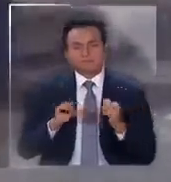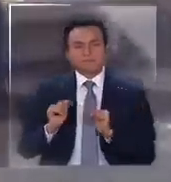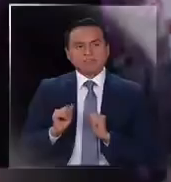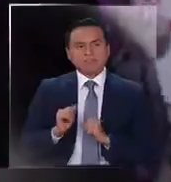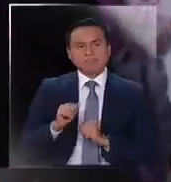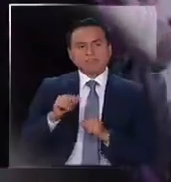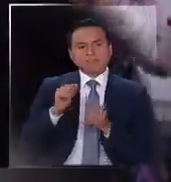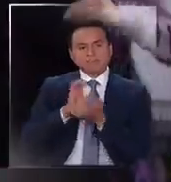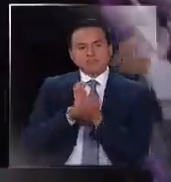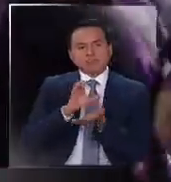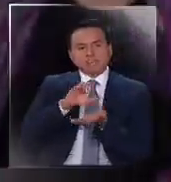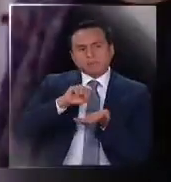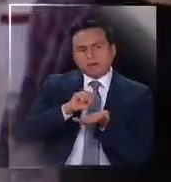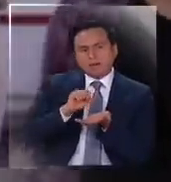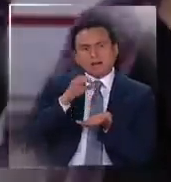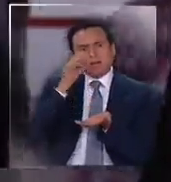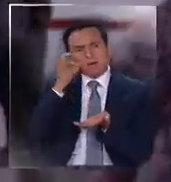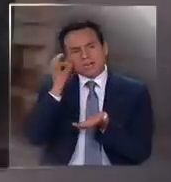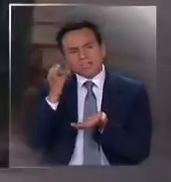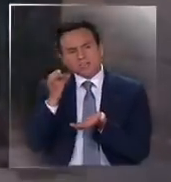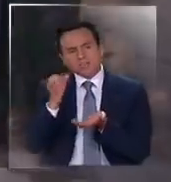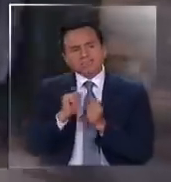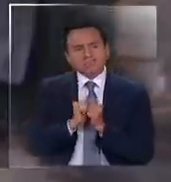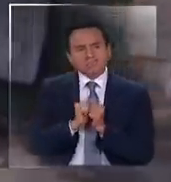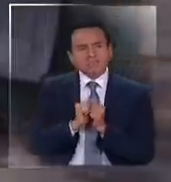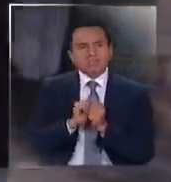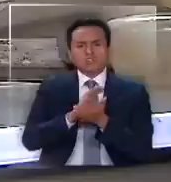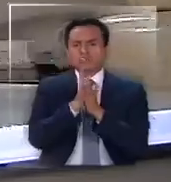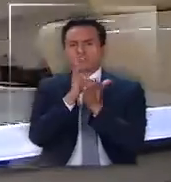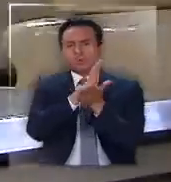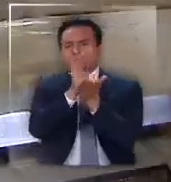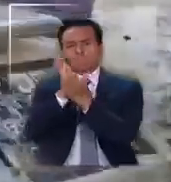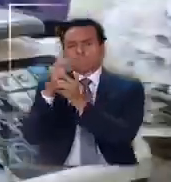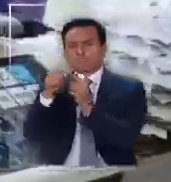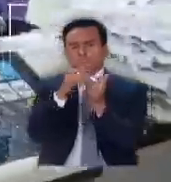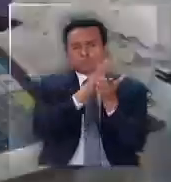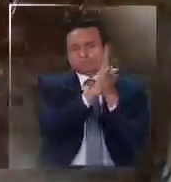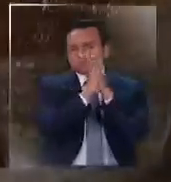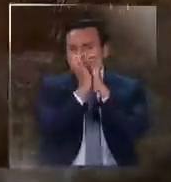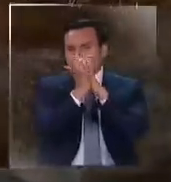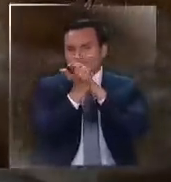Queso crema. El amarillo, pero que no tenga mucha sal. Todos los quesos.